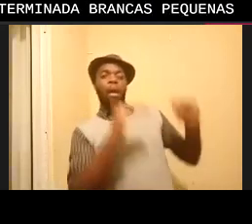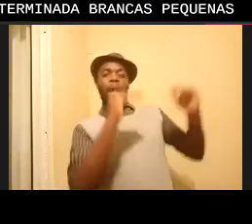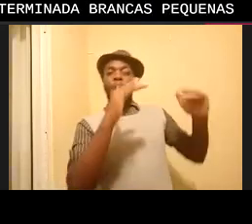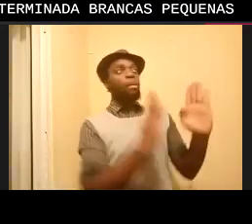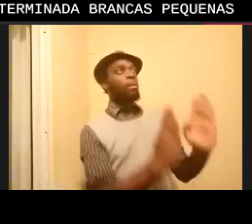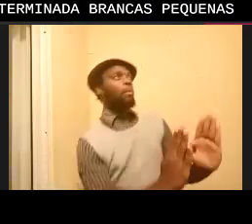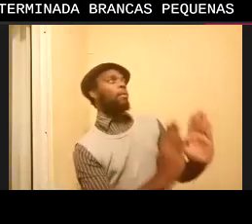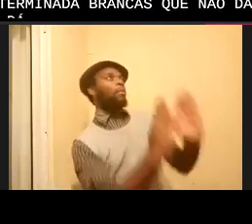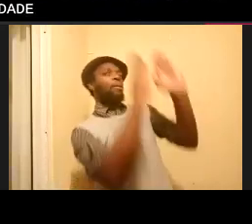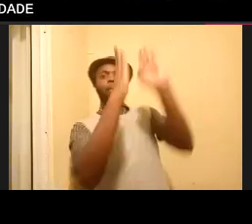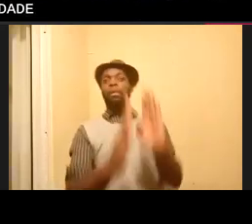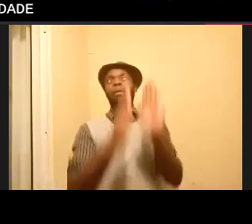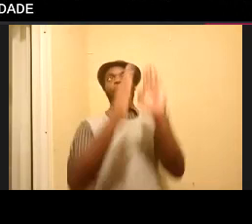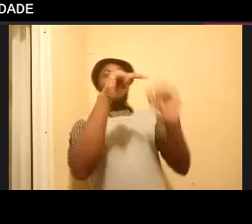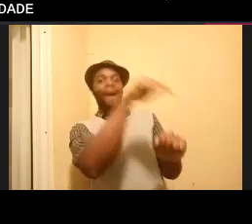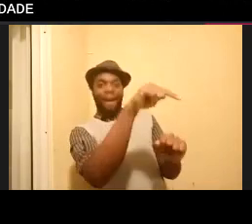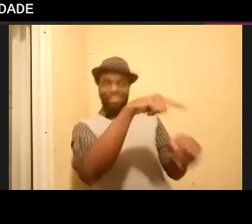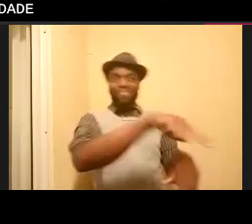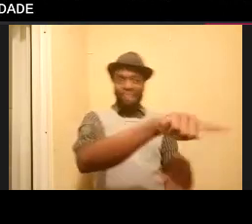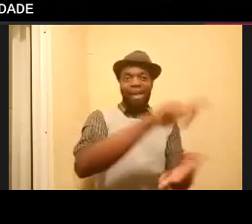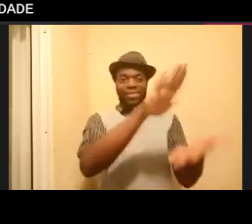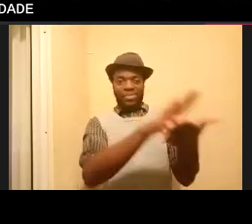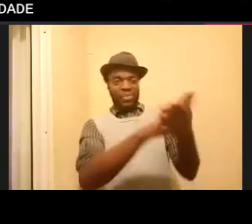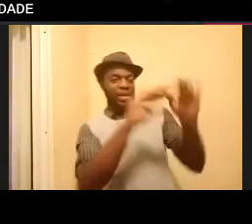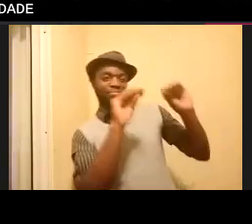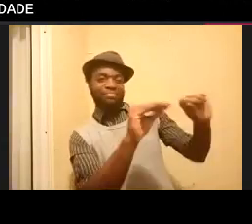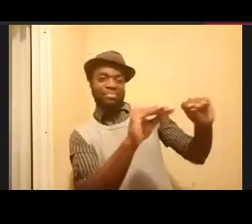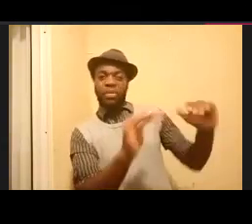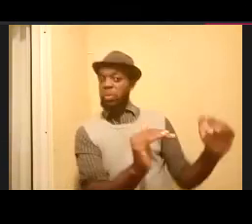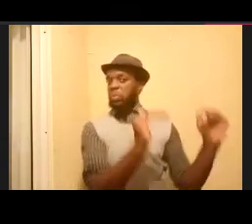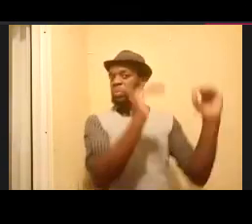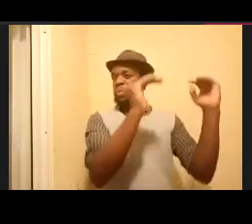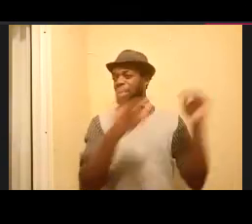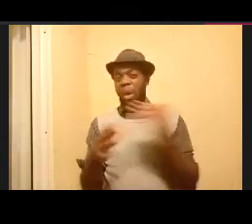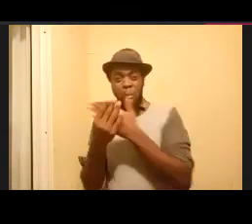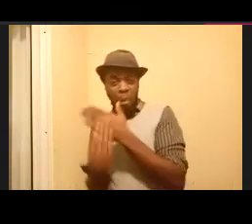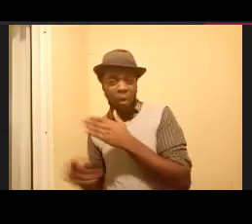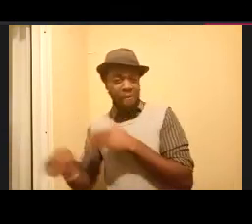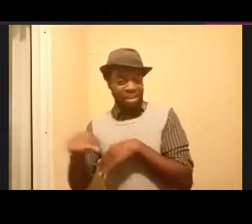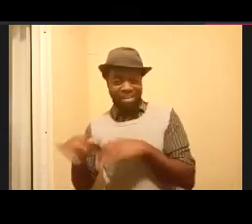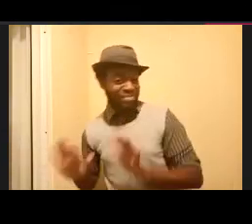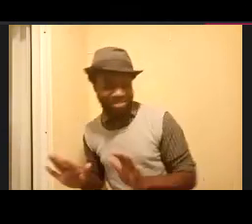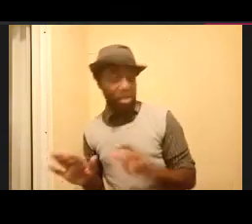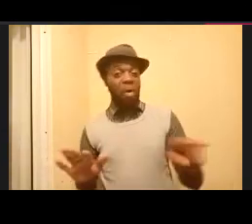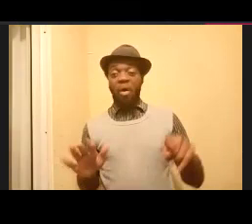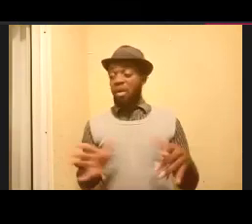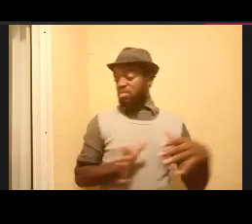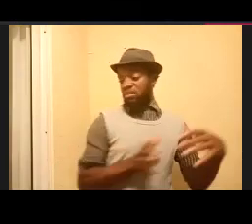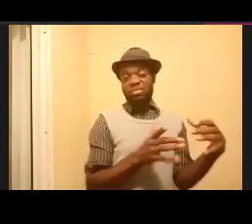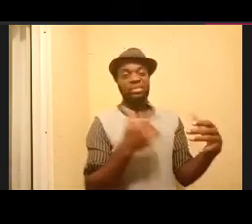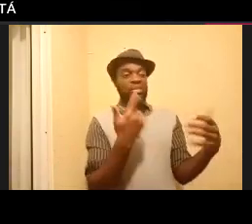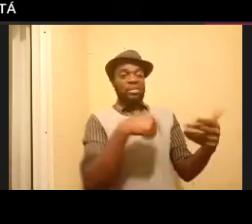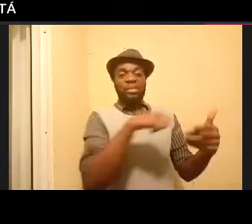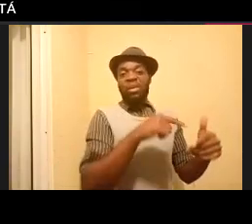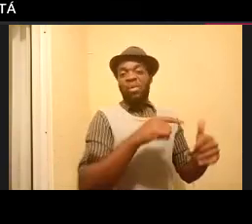también se vuelve entonces una educación sexual elitista, ratista, no, sino racista, capacitista y